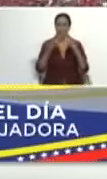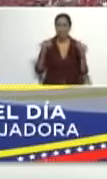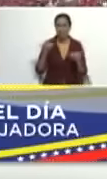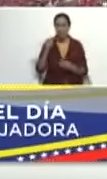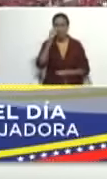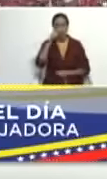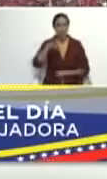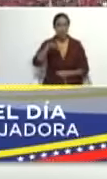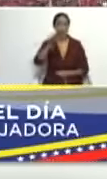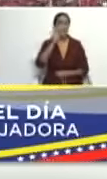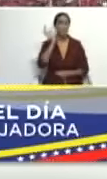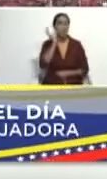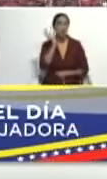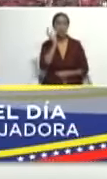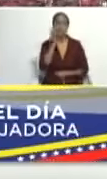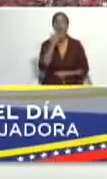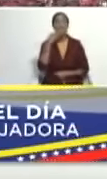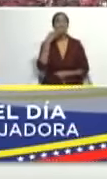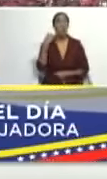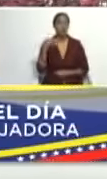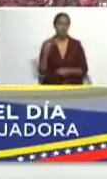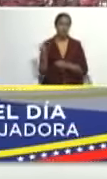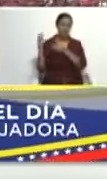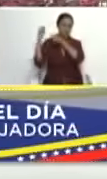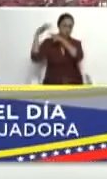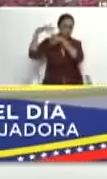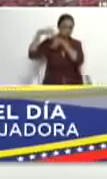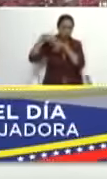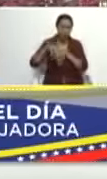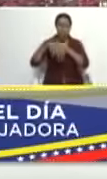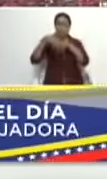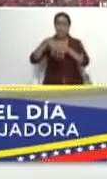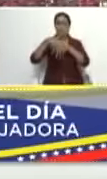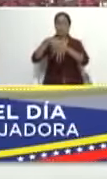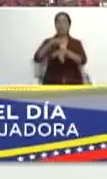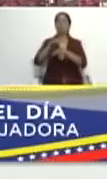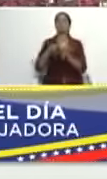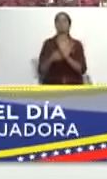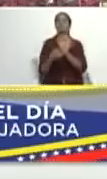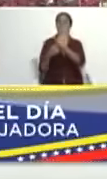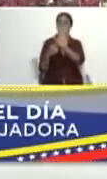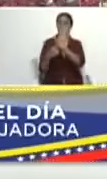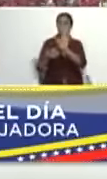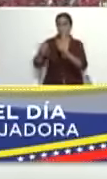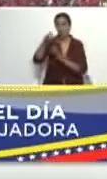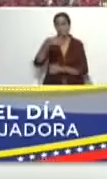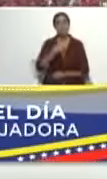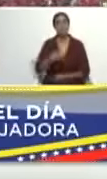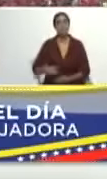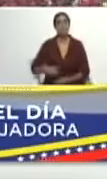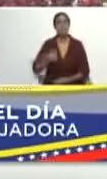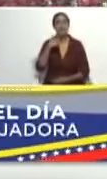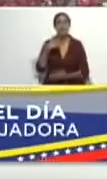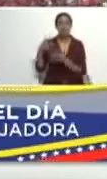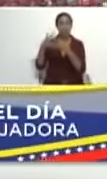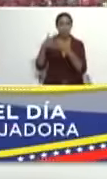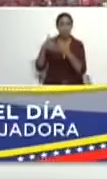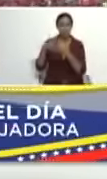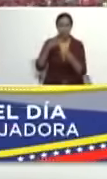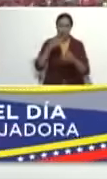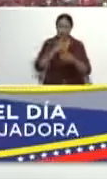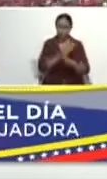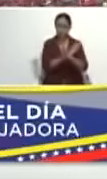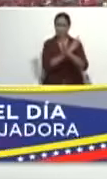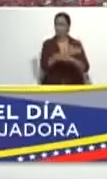mujeres, la juventud, se lanzaron a las calles a decir: Biden, levanta las sanciones ya, basta